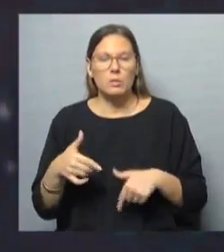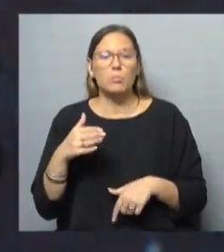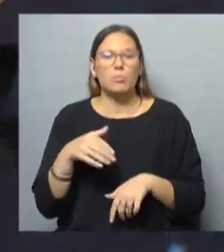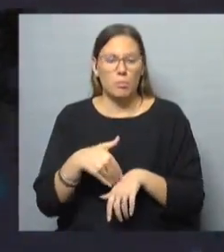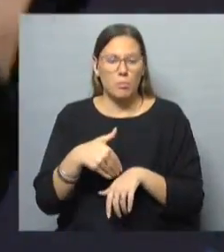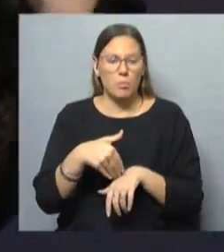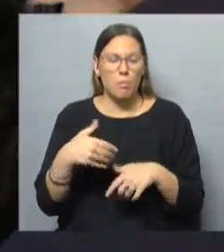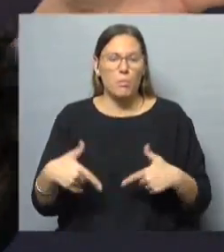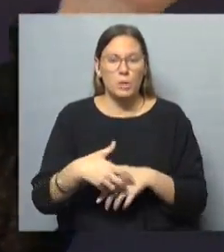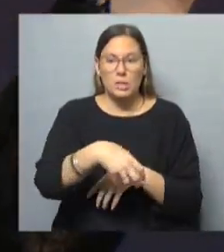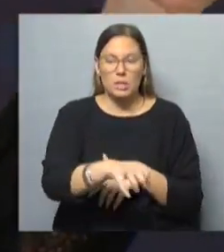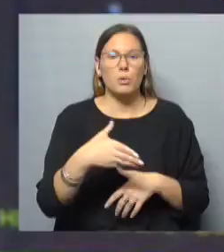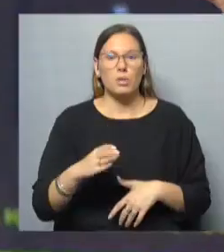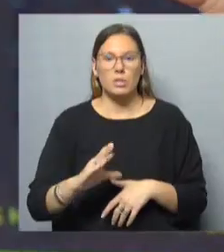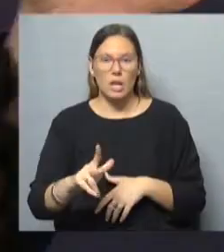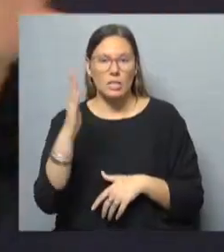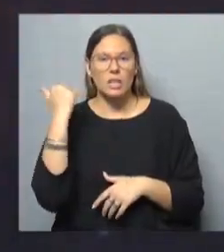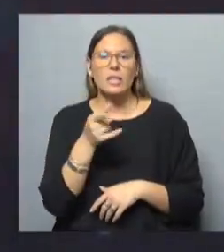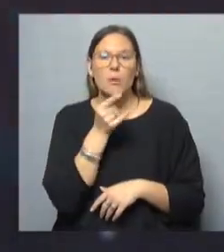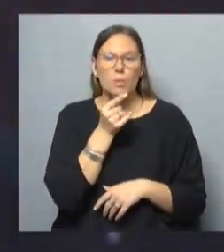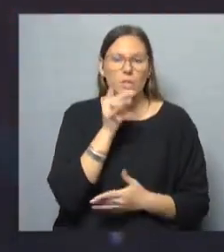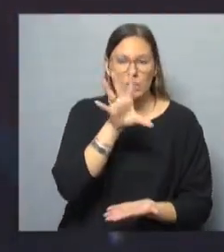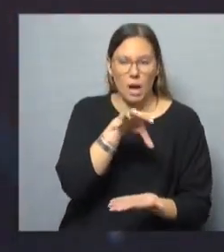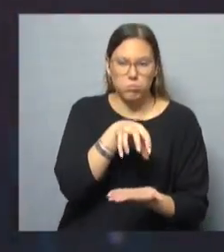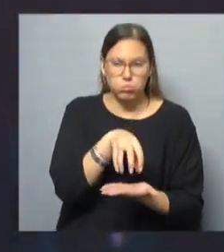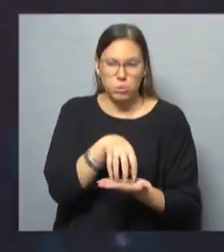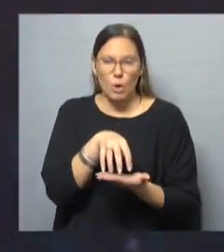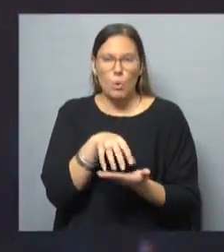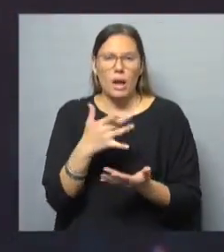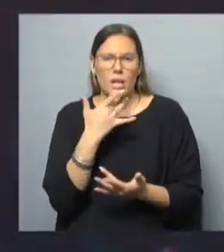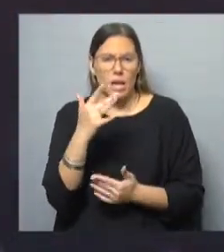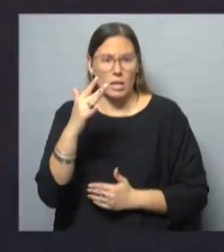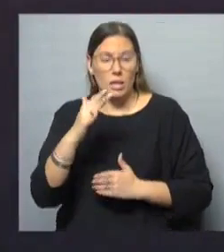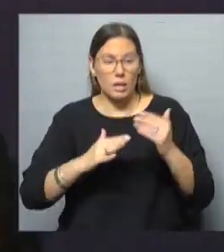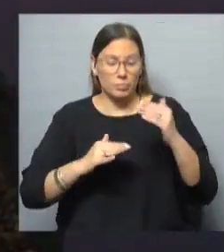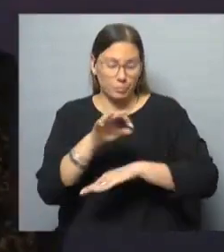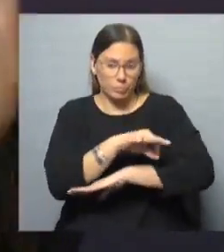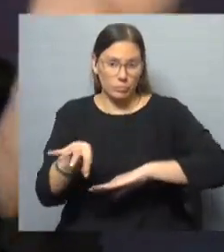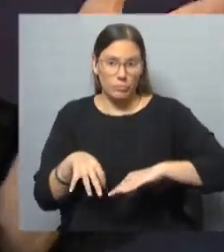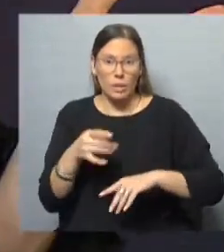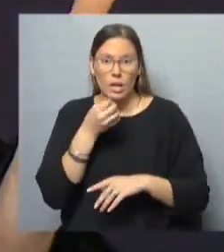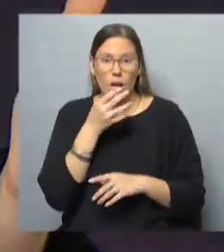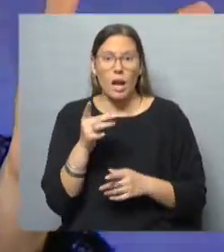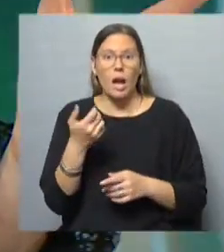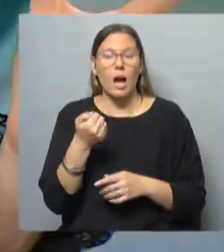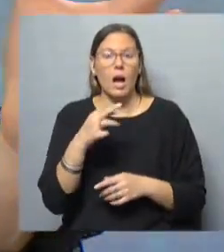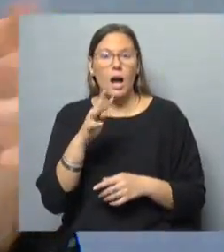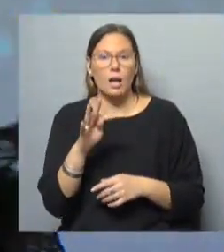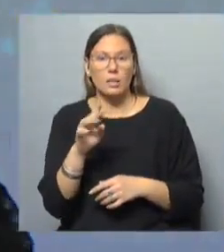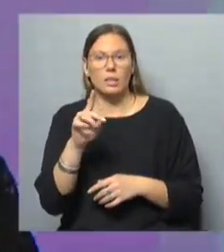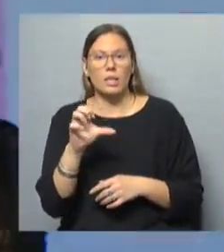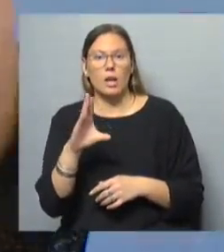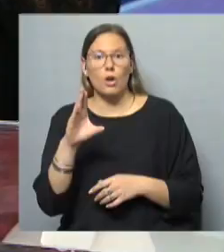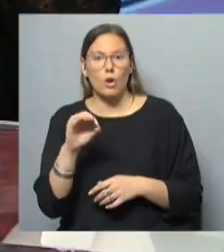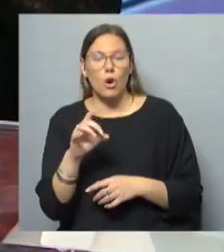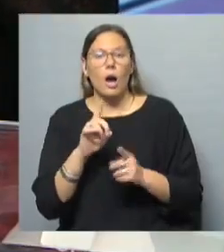de esos lugares que eran garitas de policía, es verdad, claro. Que son unos lugares arquitectónicos maravillosos. Tremendo. Tipo Art Deco, creo que es, y eso. Sí, entonces, sí,